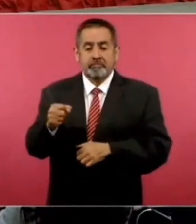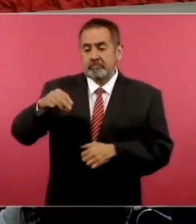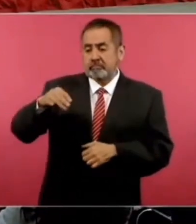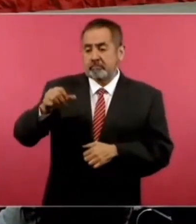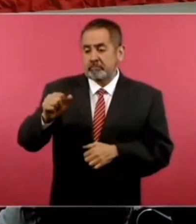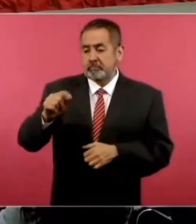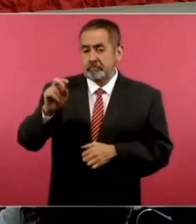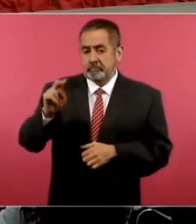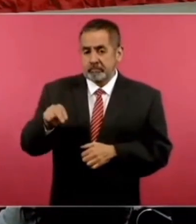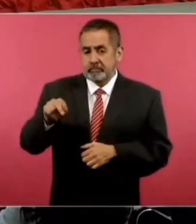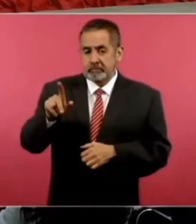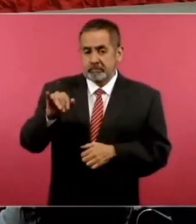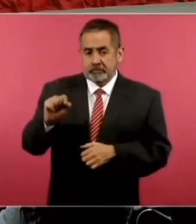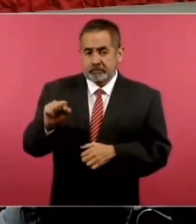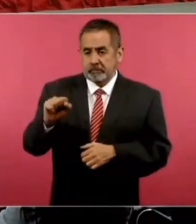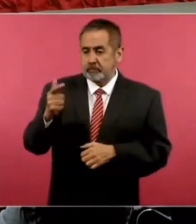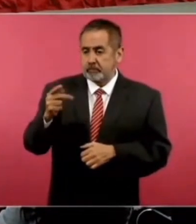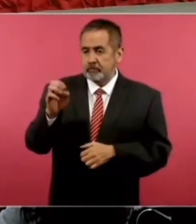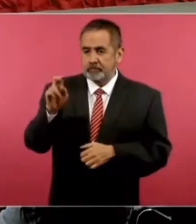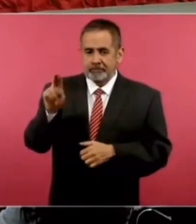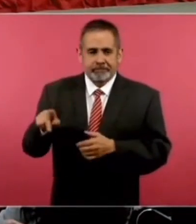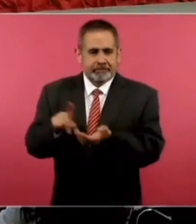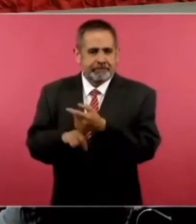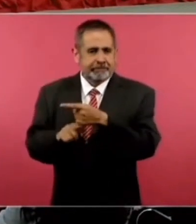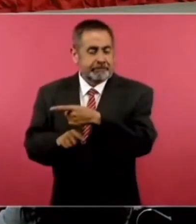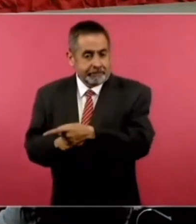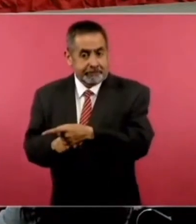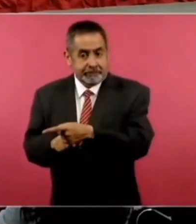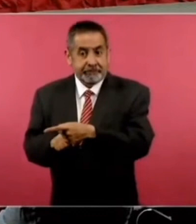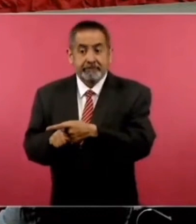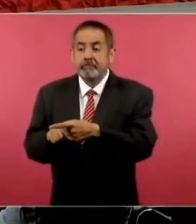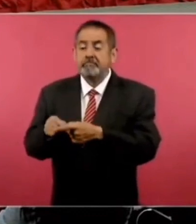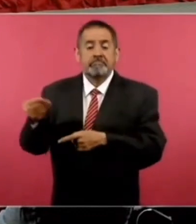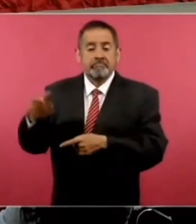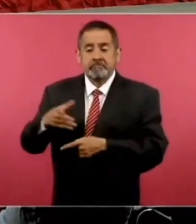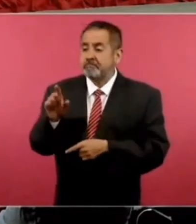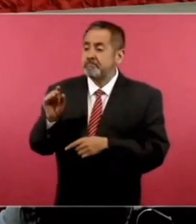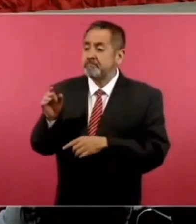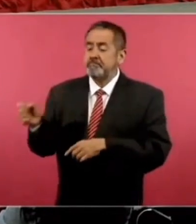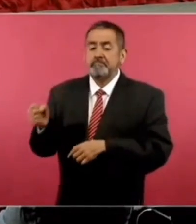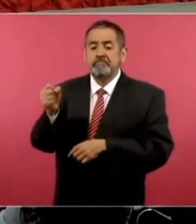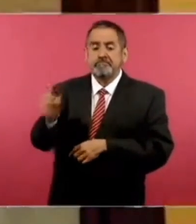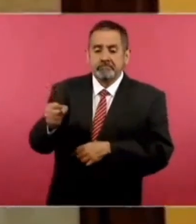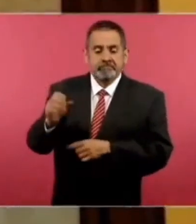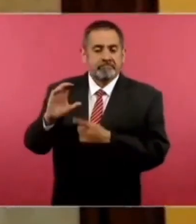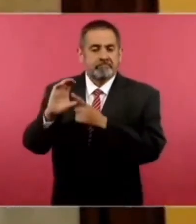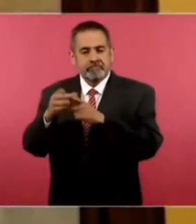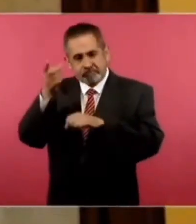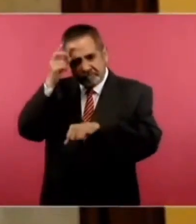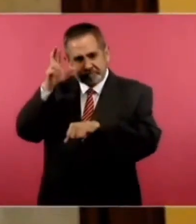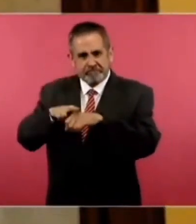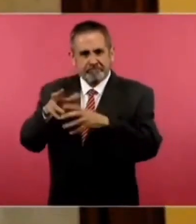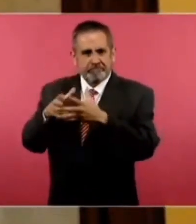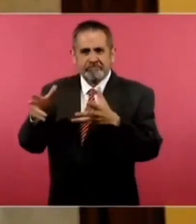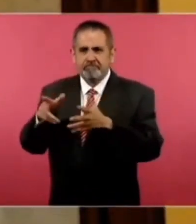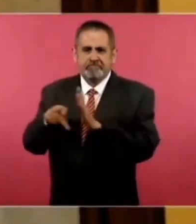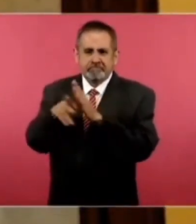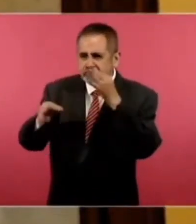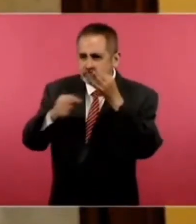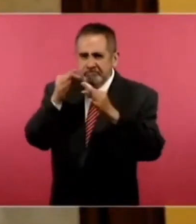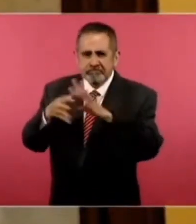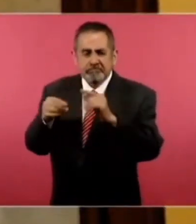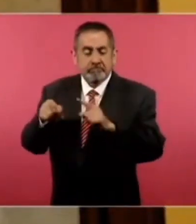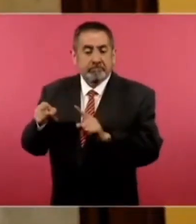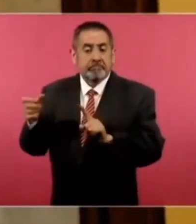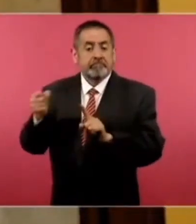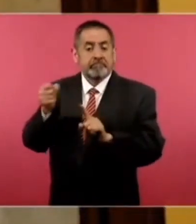Luis Guzmán. Pese a la presencia en la comisión de los directores de los grandes diarios, uno